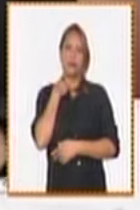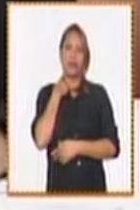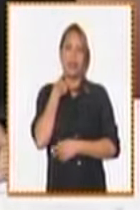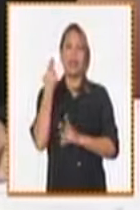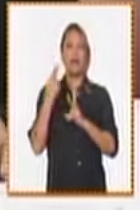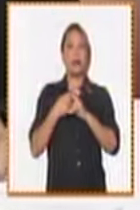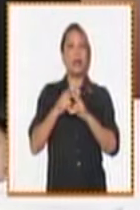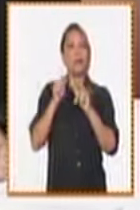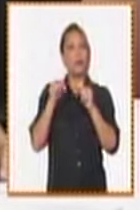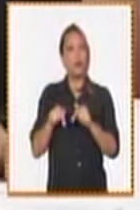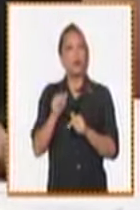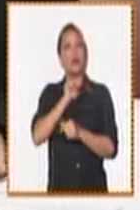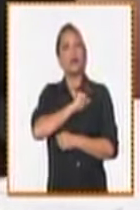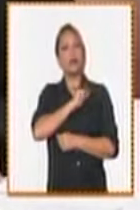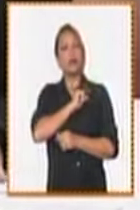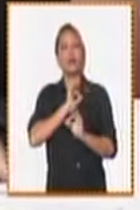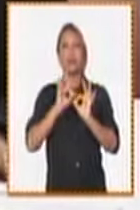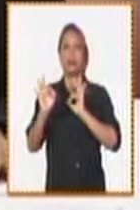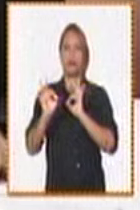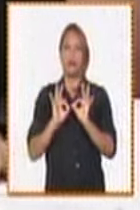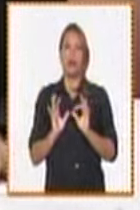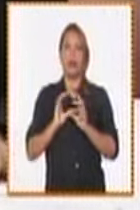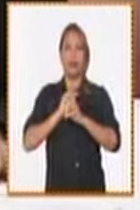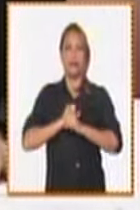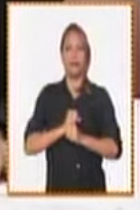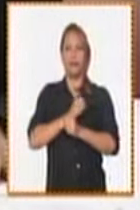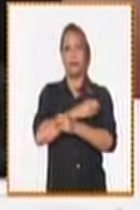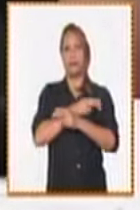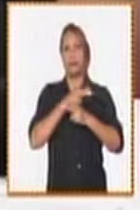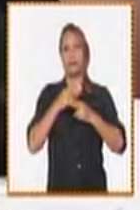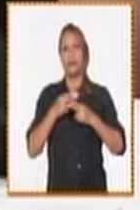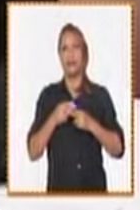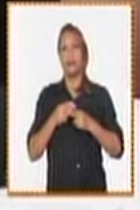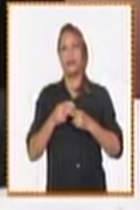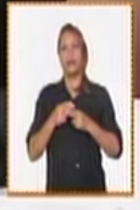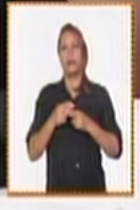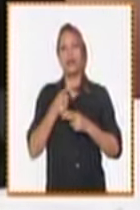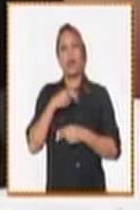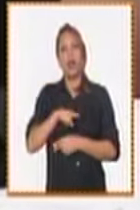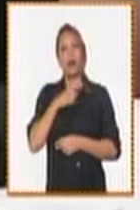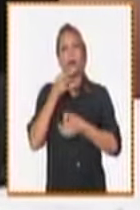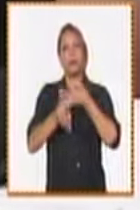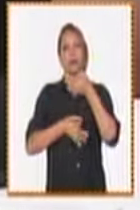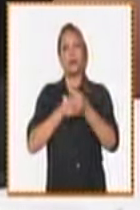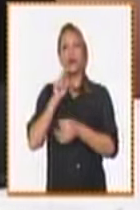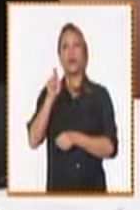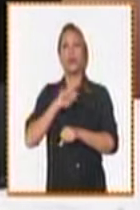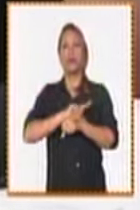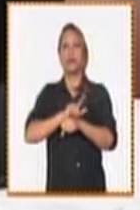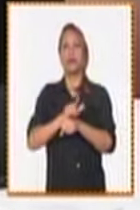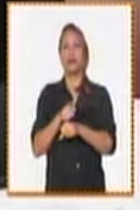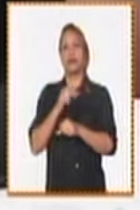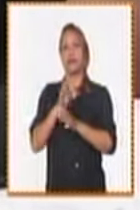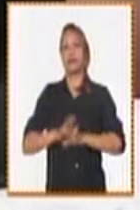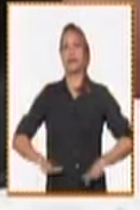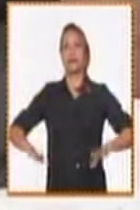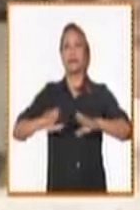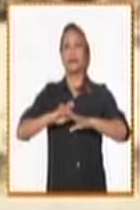quiere seguir siendo consecuente a esa historia y a esas tradiciones. De eso hablaremos en los últimos minutos de nuestra mesa redonda.